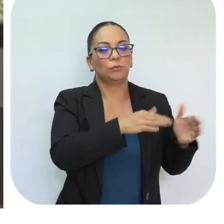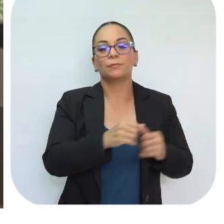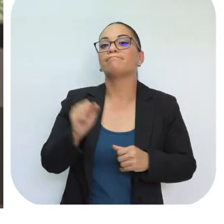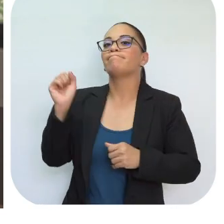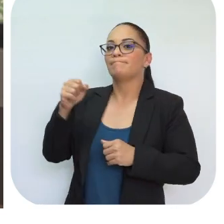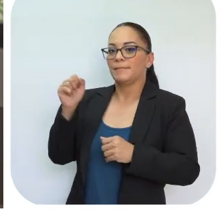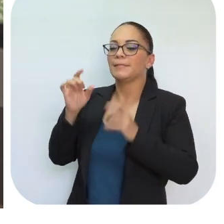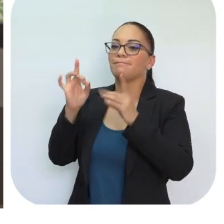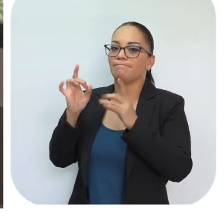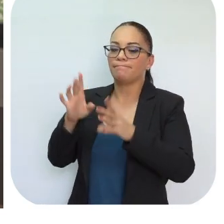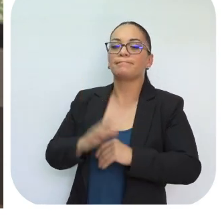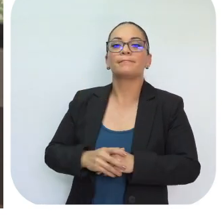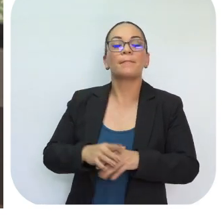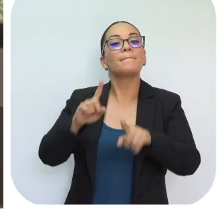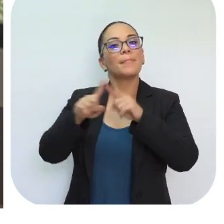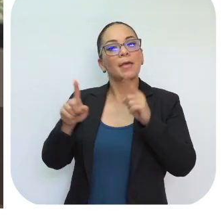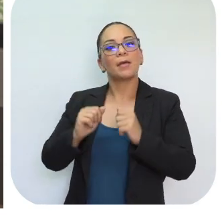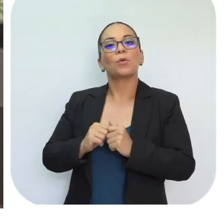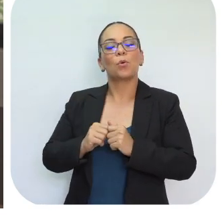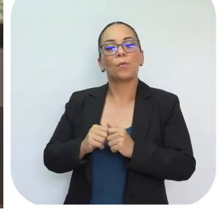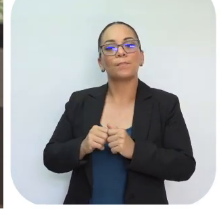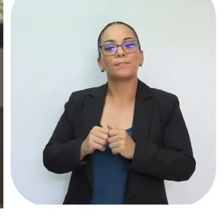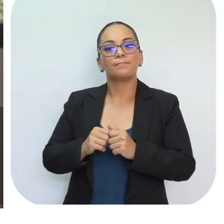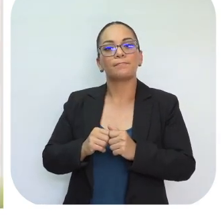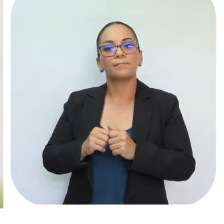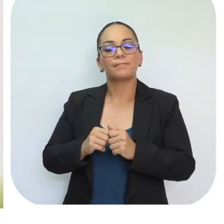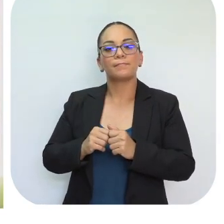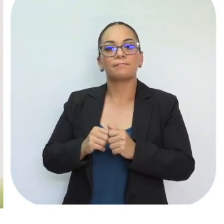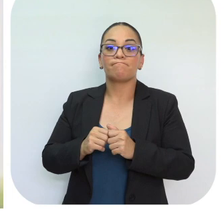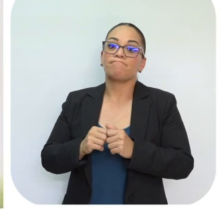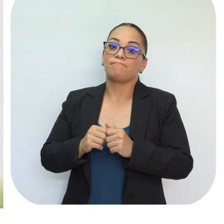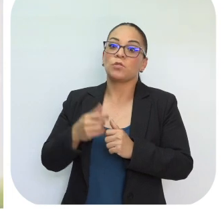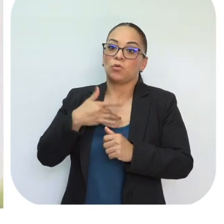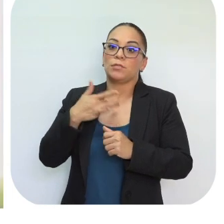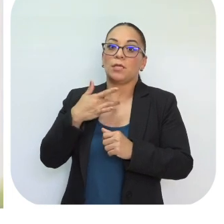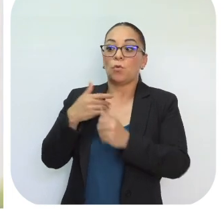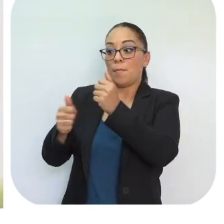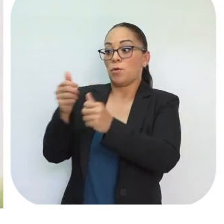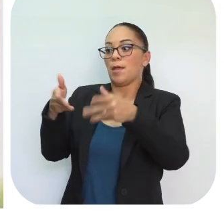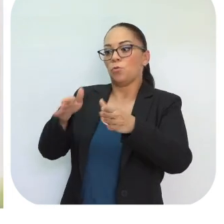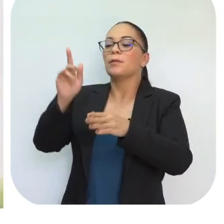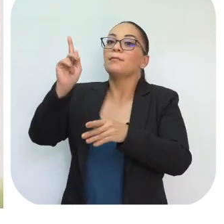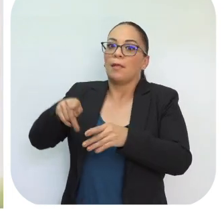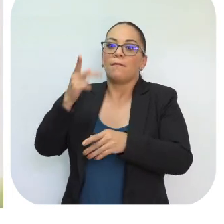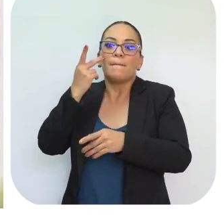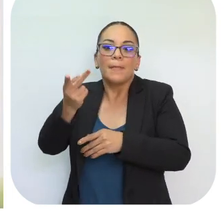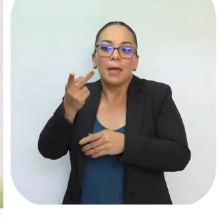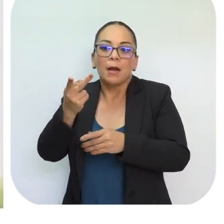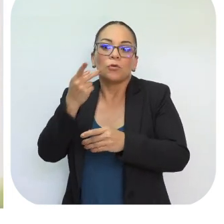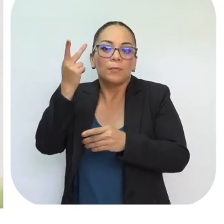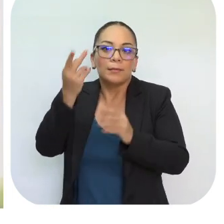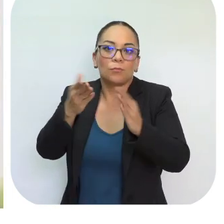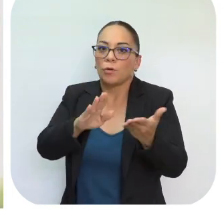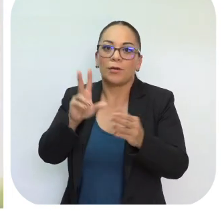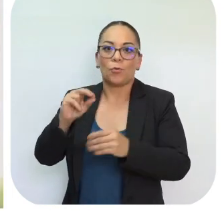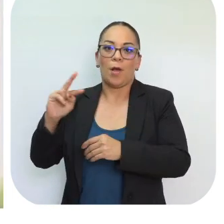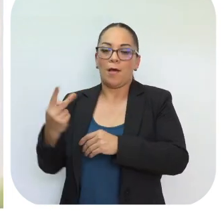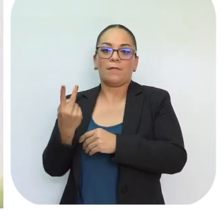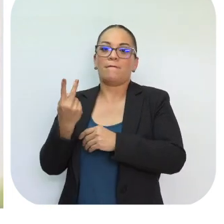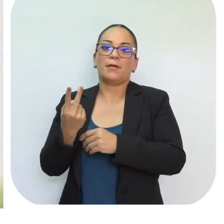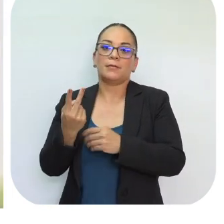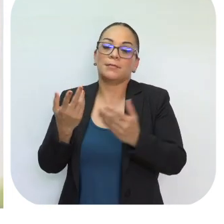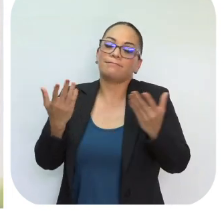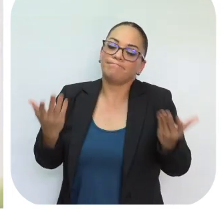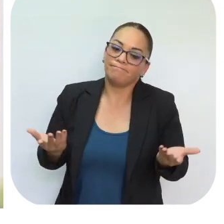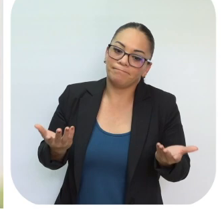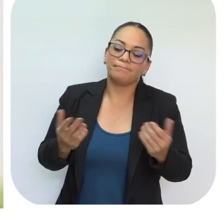Pero la mayoría es ver el papá fallecer a los hijos. Pero ahí me